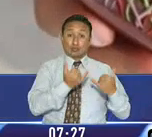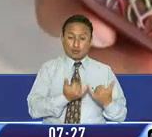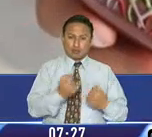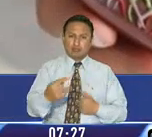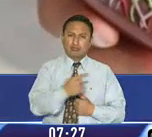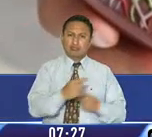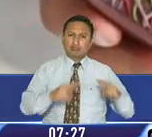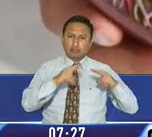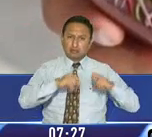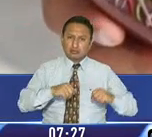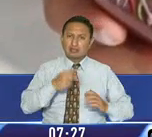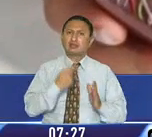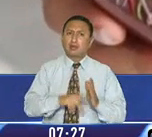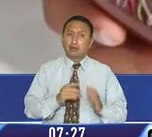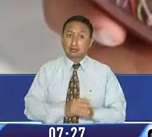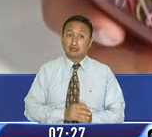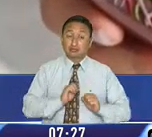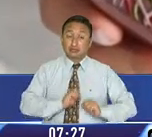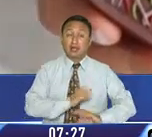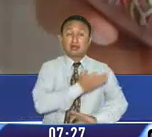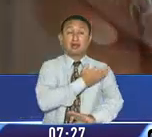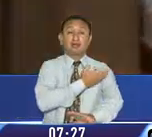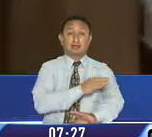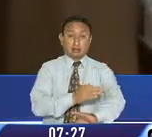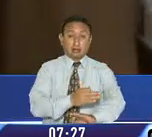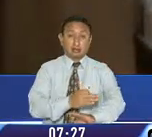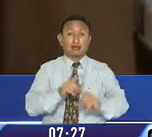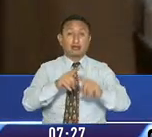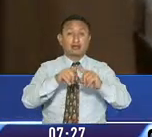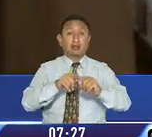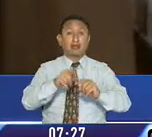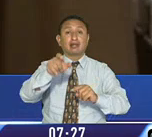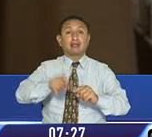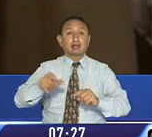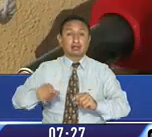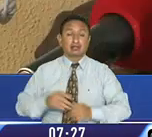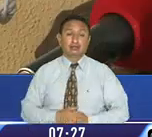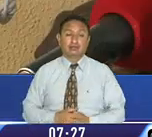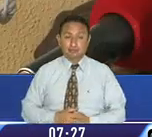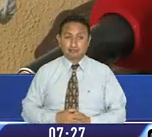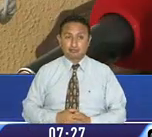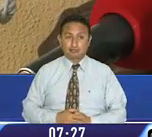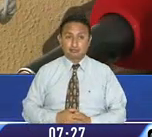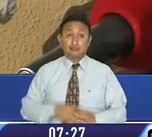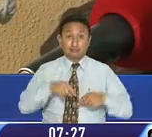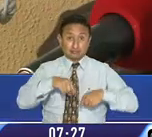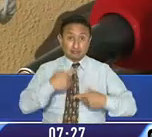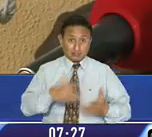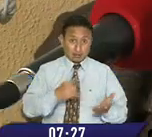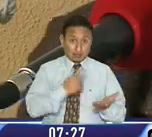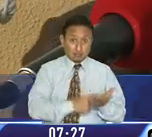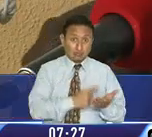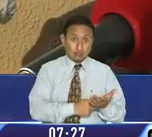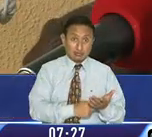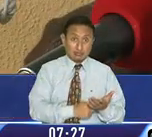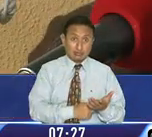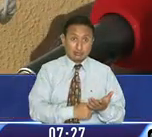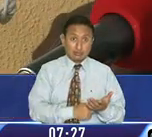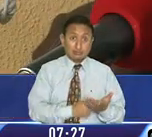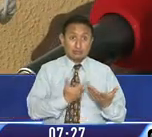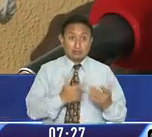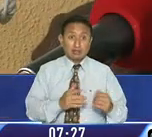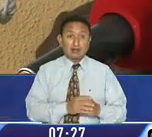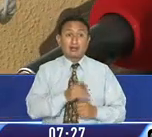esta hepatitis. El tratamiento dependerá del tipo de síntomas que se presenten. Hay estudios al respecto en los que no hay una